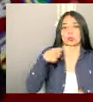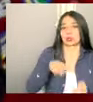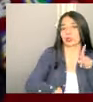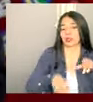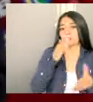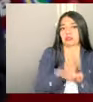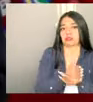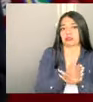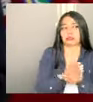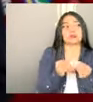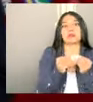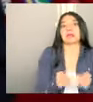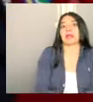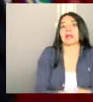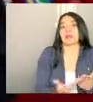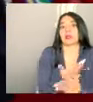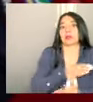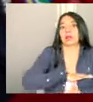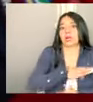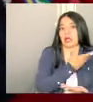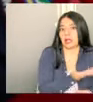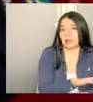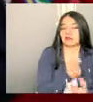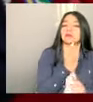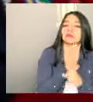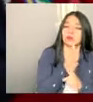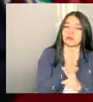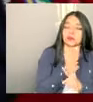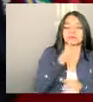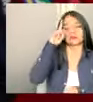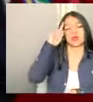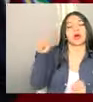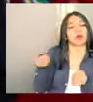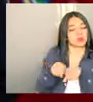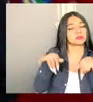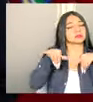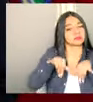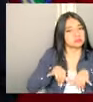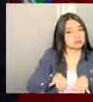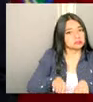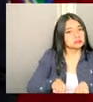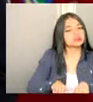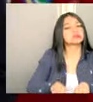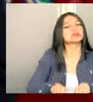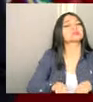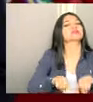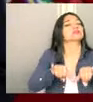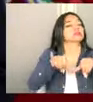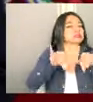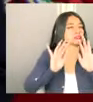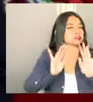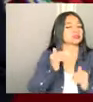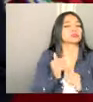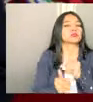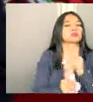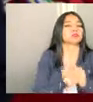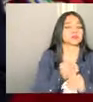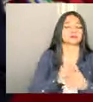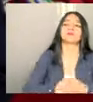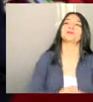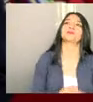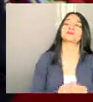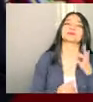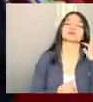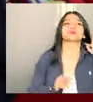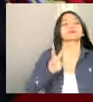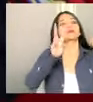ser un perjuicio para la nueva alcaldía. Por eso estamos de acuerdo en seguir en ese tipo de procesos. En el